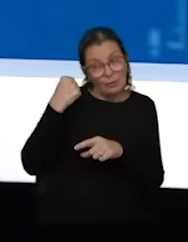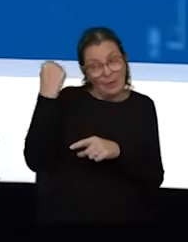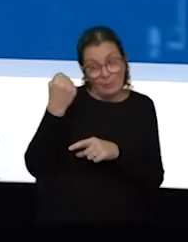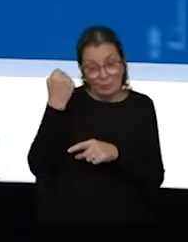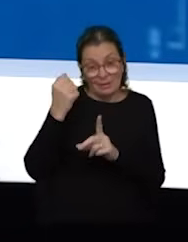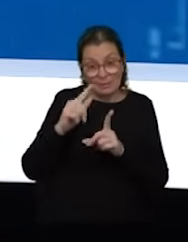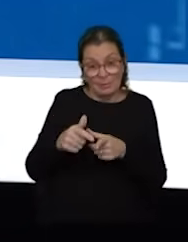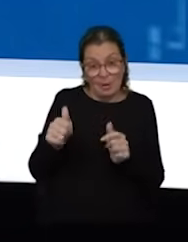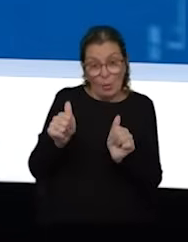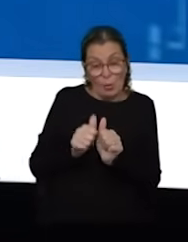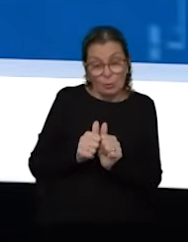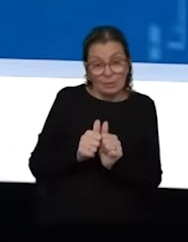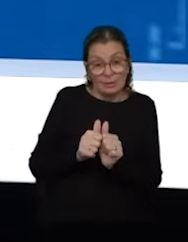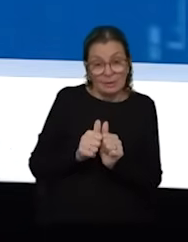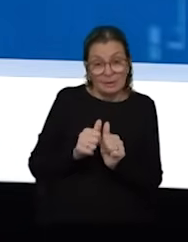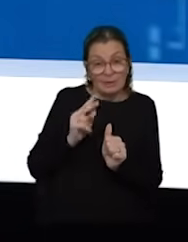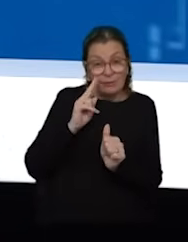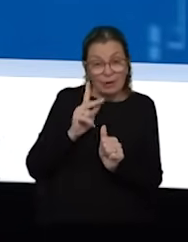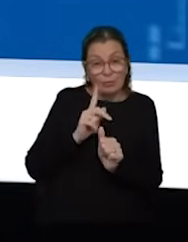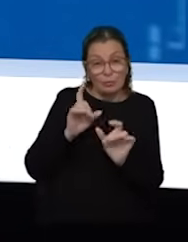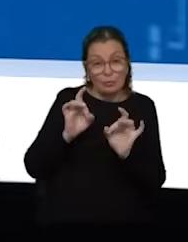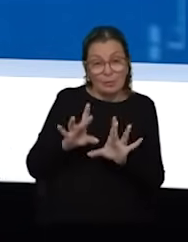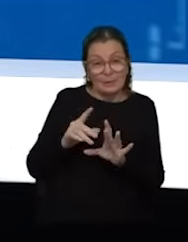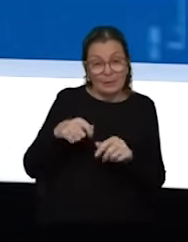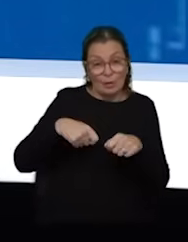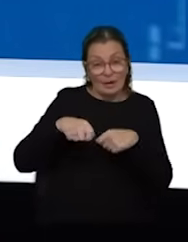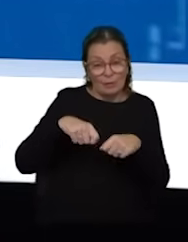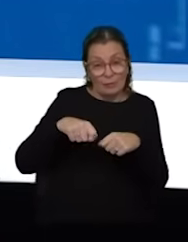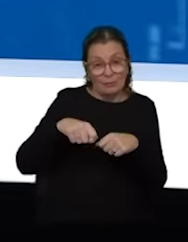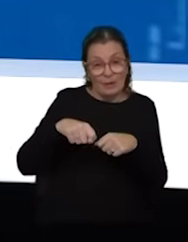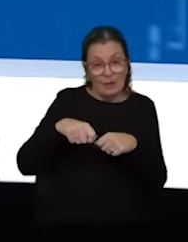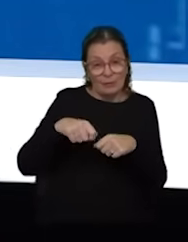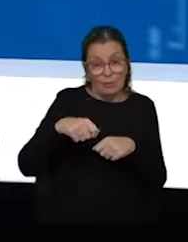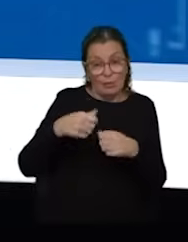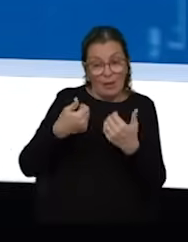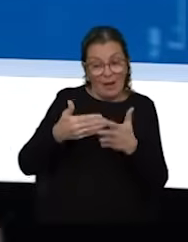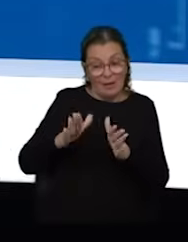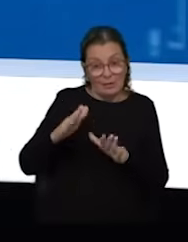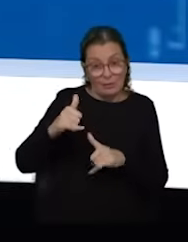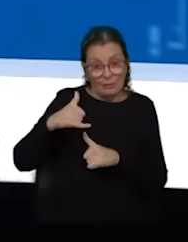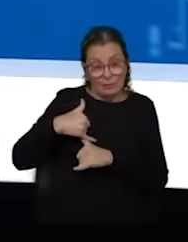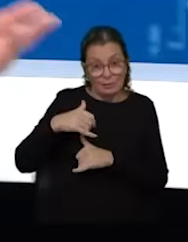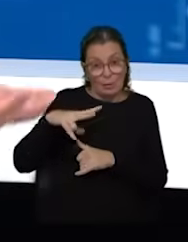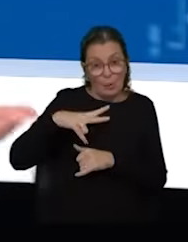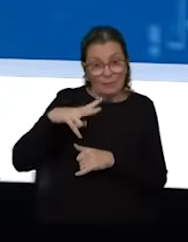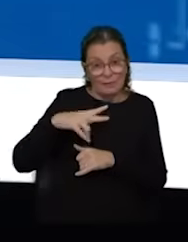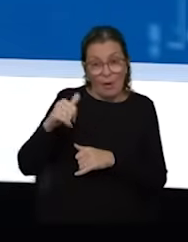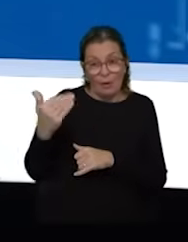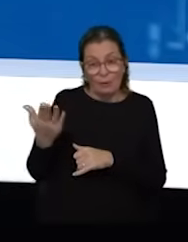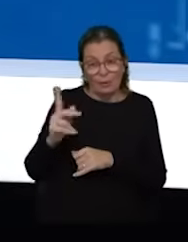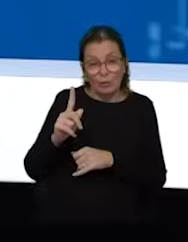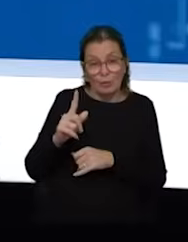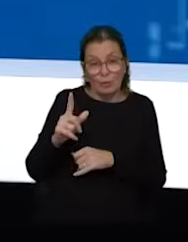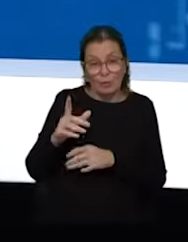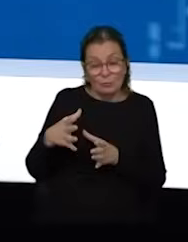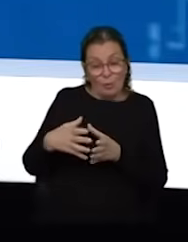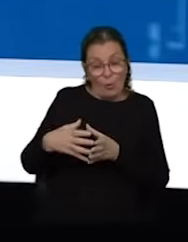gravísimas que tienen que ver No solo con esta negociación con Cabildo abierto sino con los privados afuera No es decir esto es